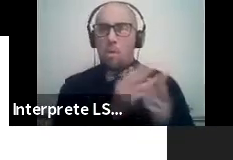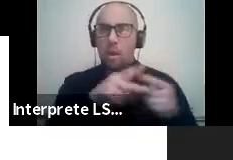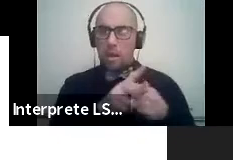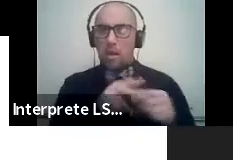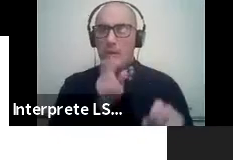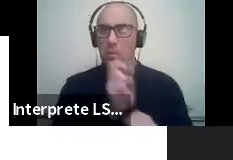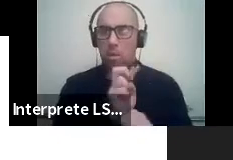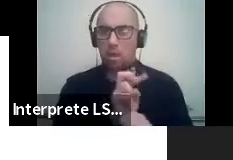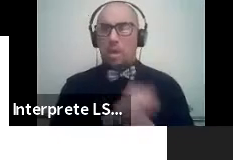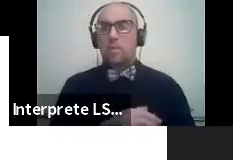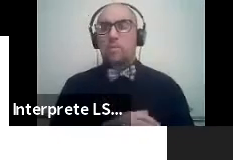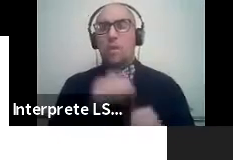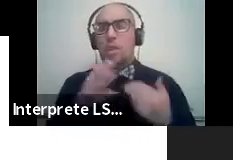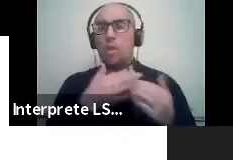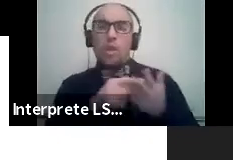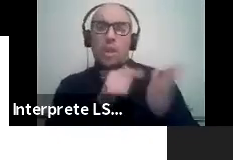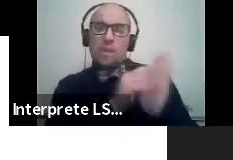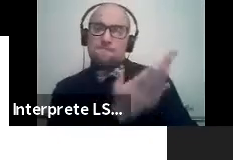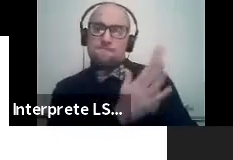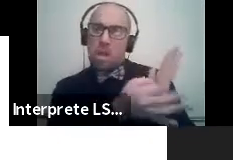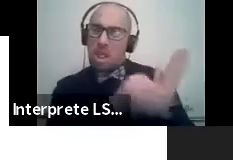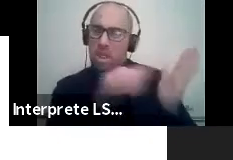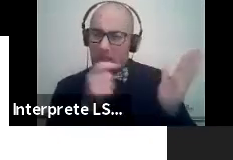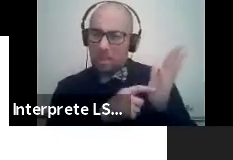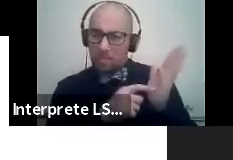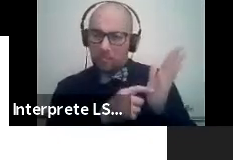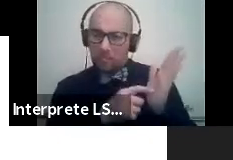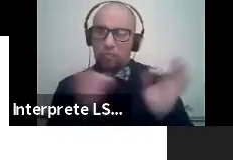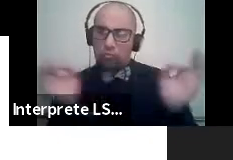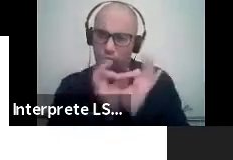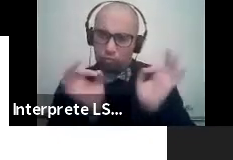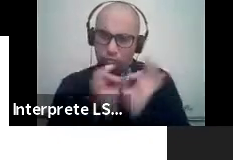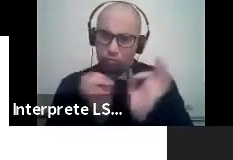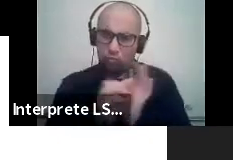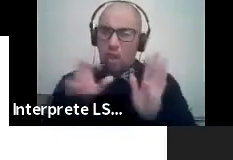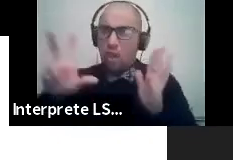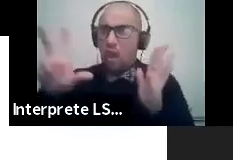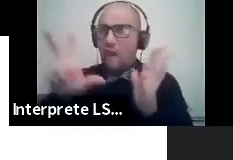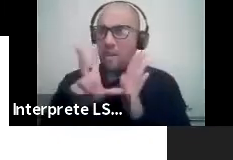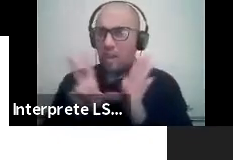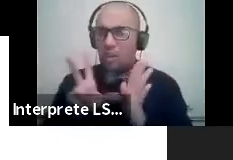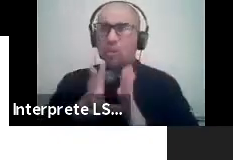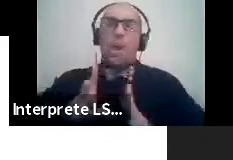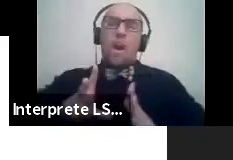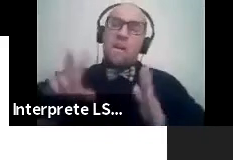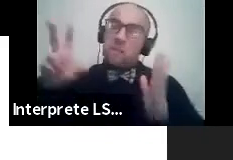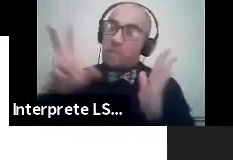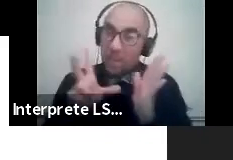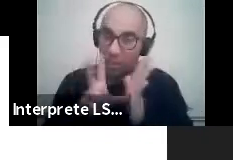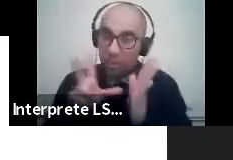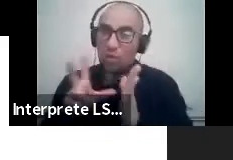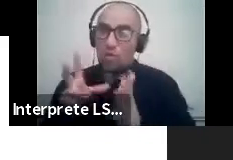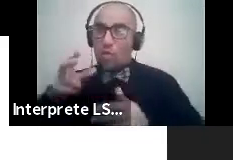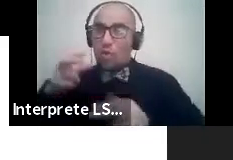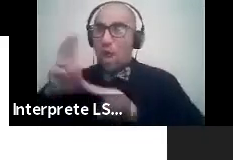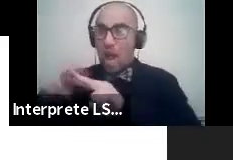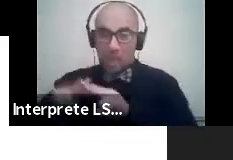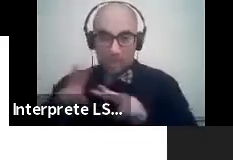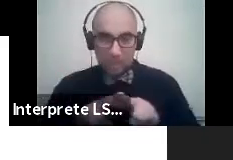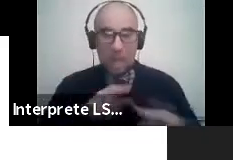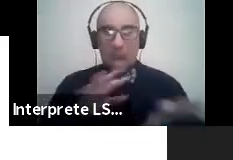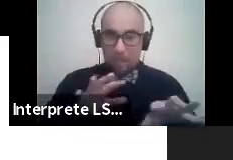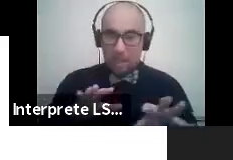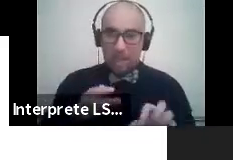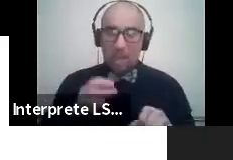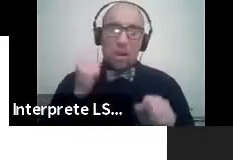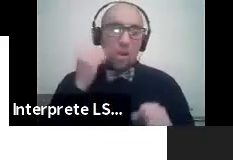pedagógico en el cual se van a describir más de 28 actividades que pueden hacer entonces los niños y las niñas